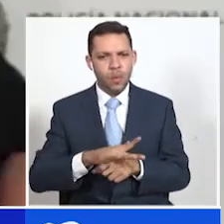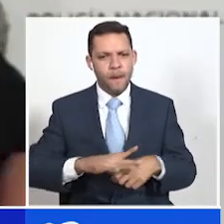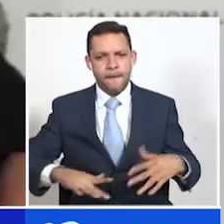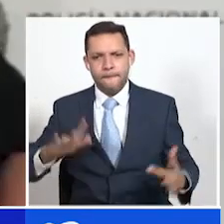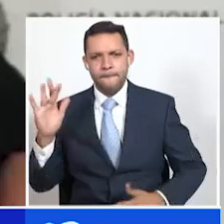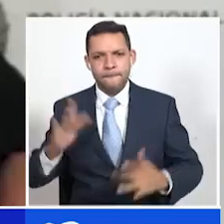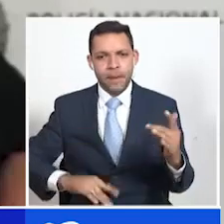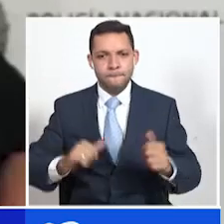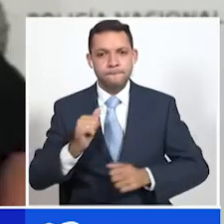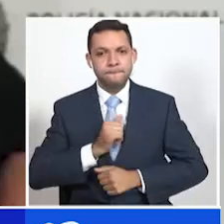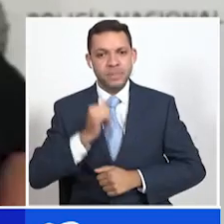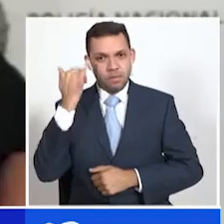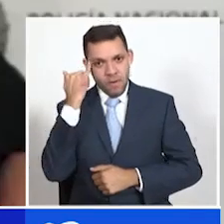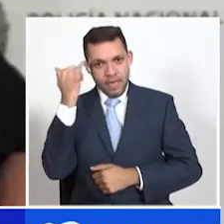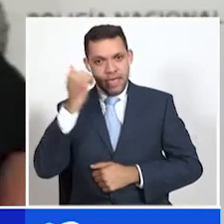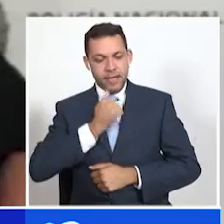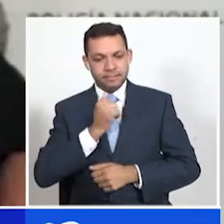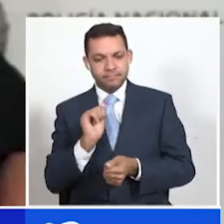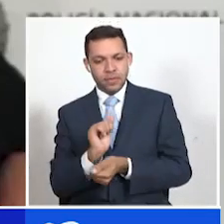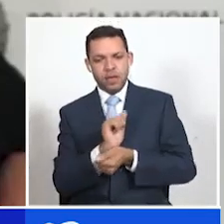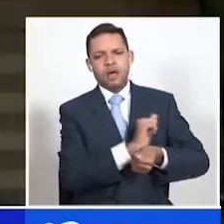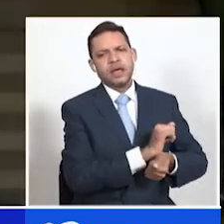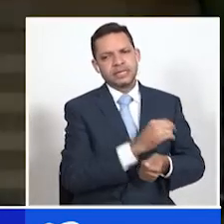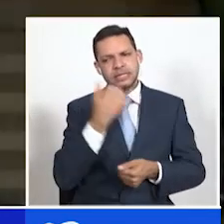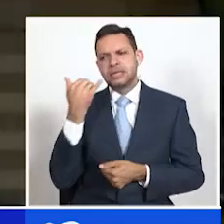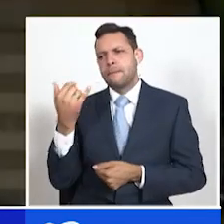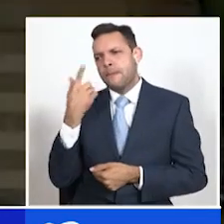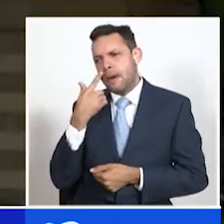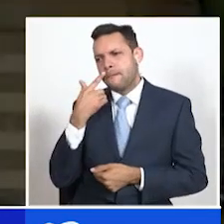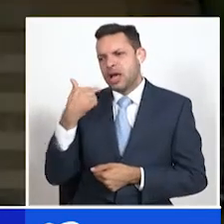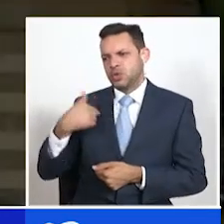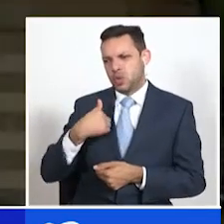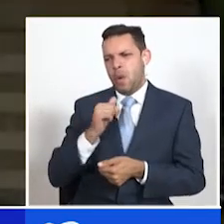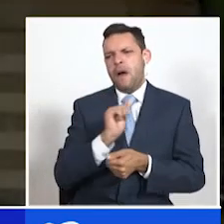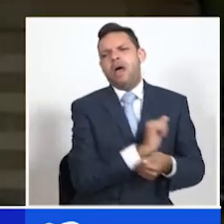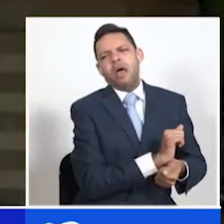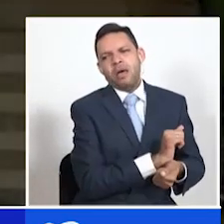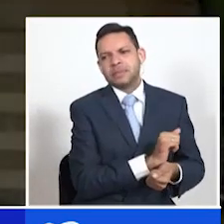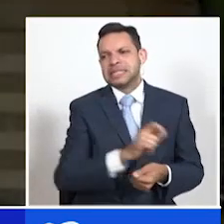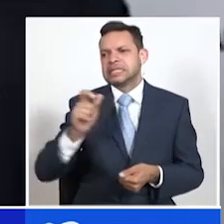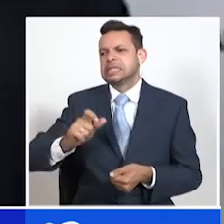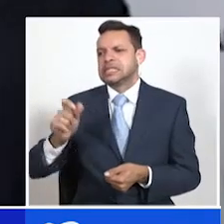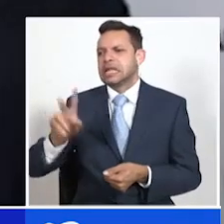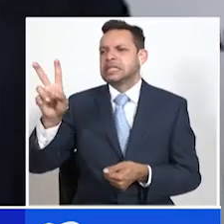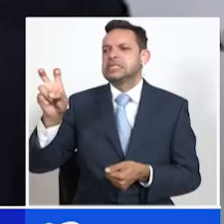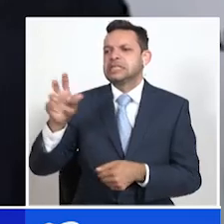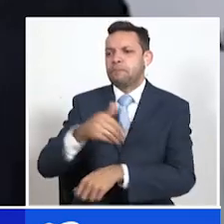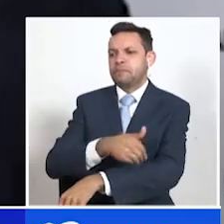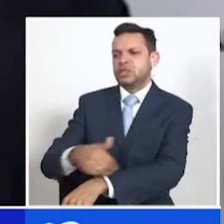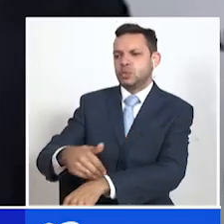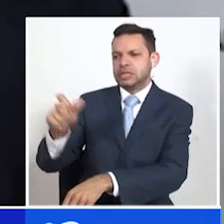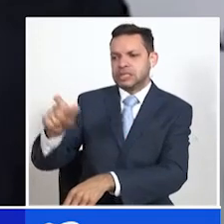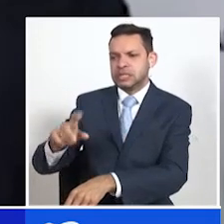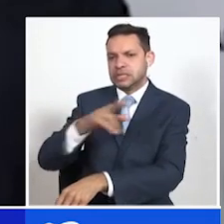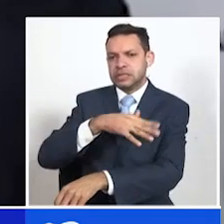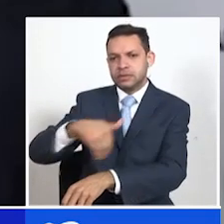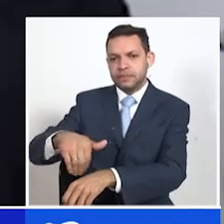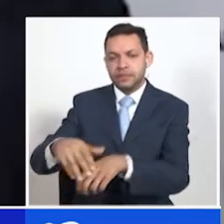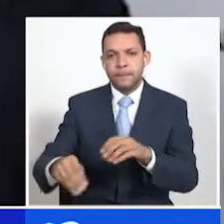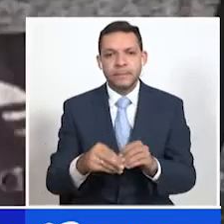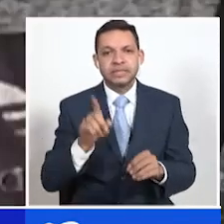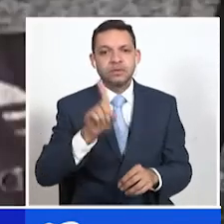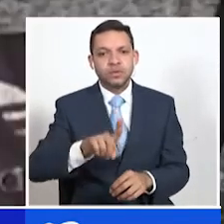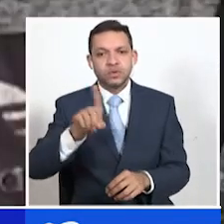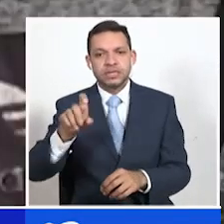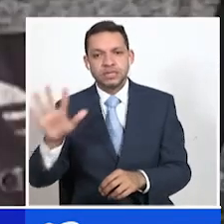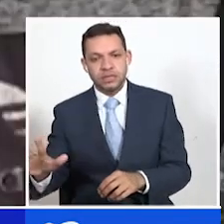un autosecuestro de un joven que llama a su padre y le dice que está secuestrado y le exige la suma de 7 millones de pesos. También llama a la línea